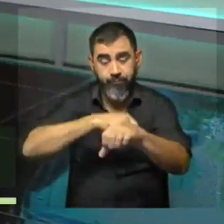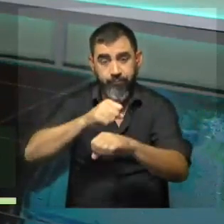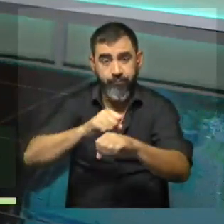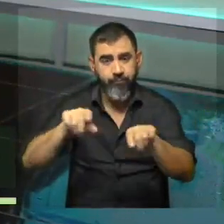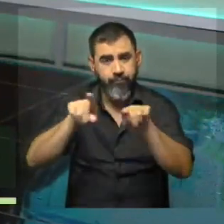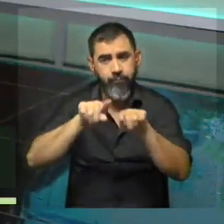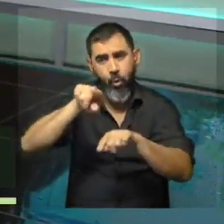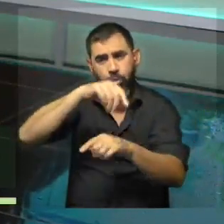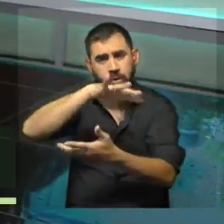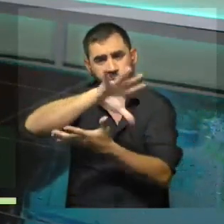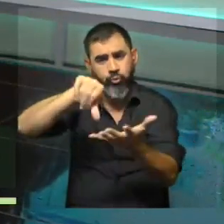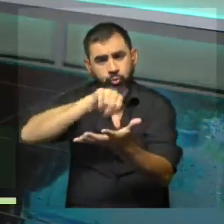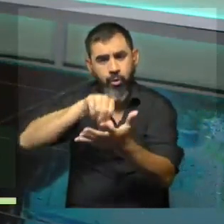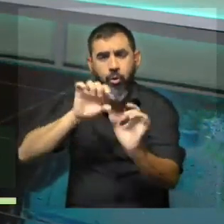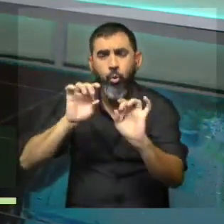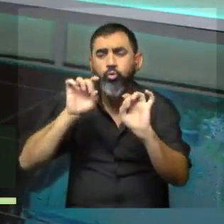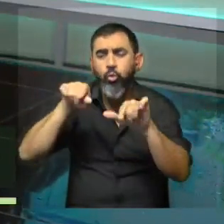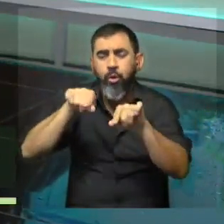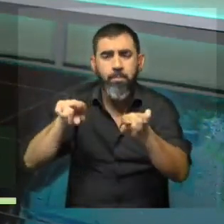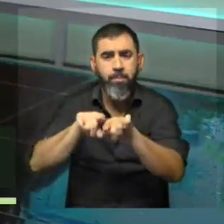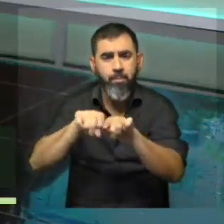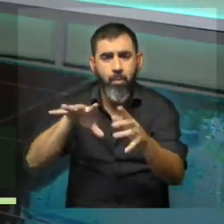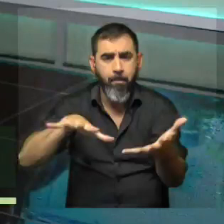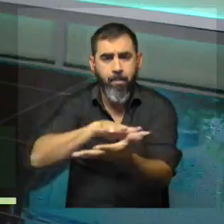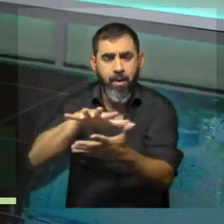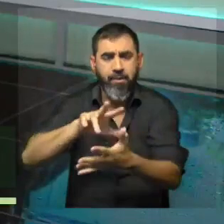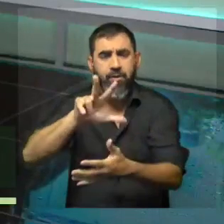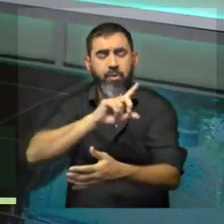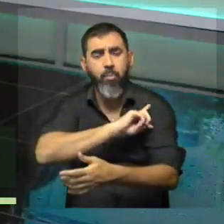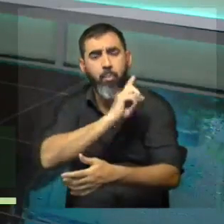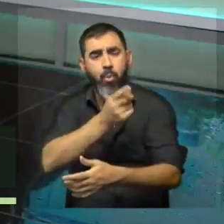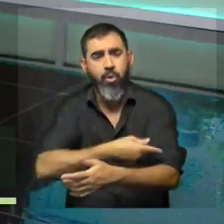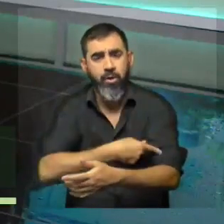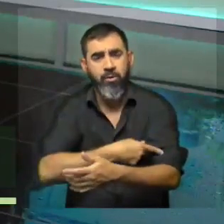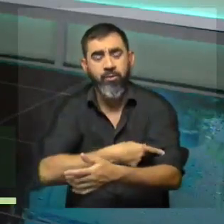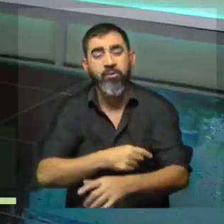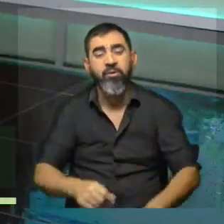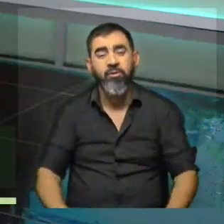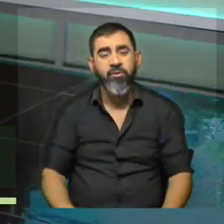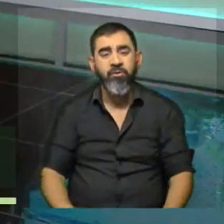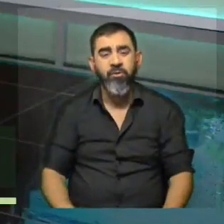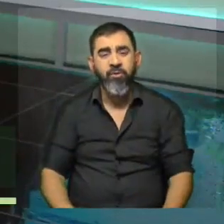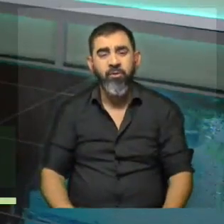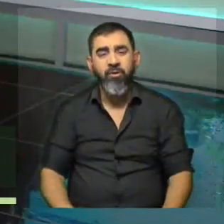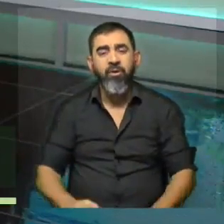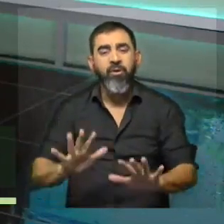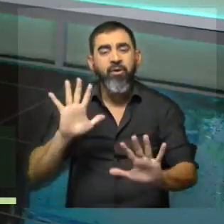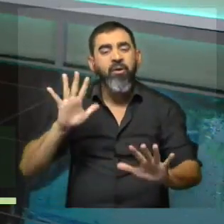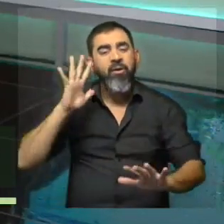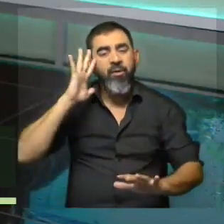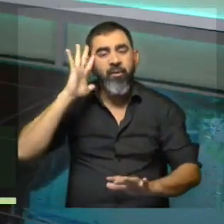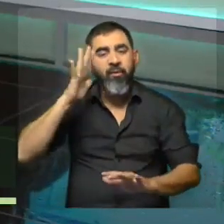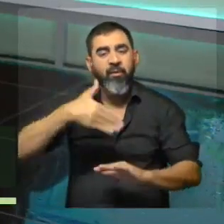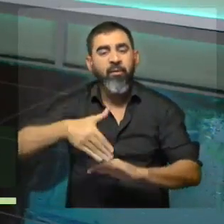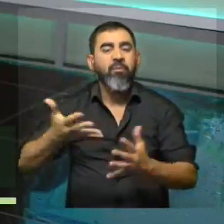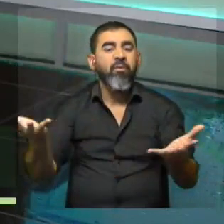repitieron en otras partes o se concentraron en la plaza de los tres poderes y por el otro lado qué es lo que podemos esperar de aquí